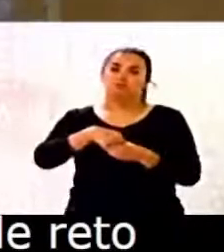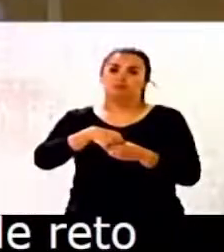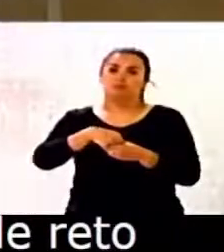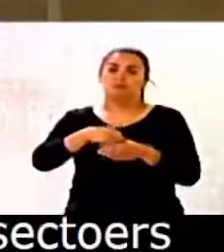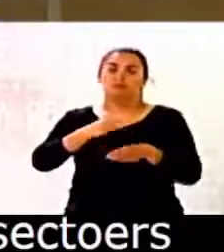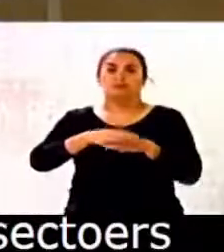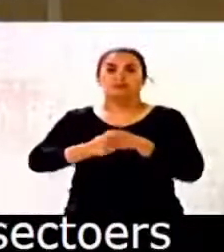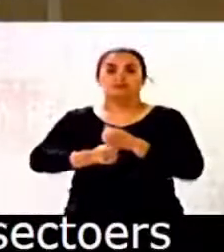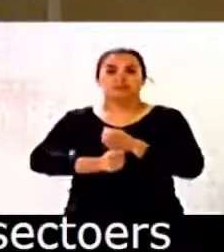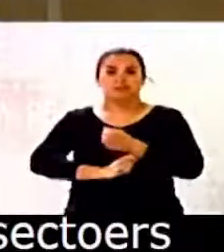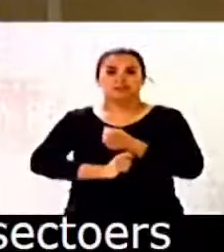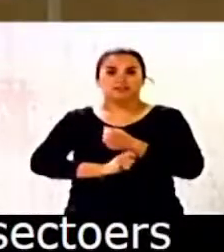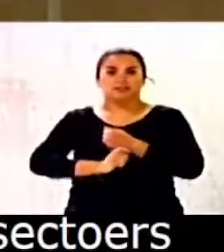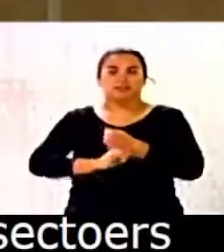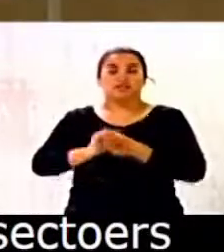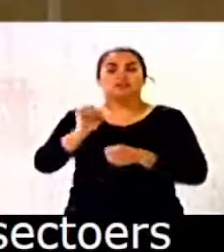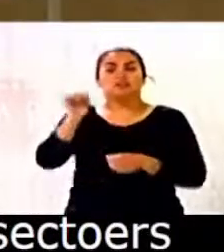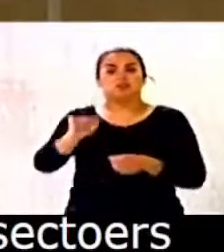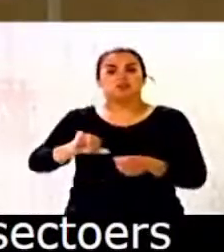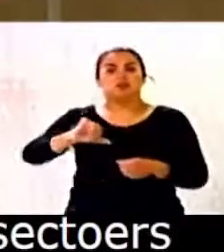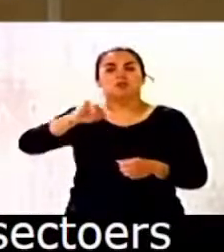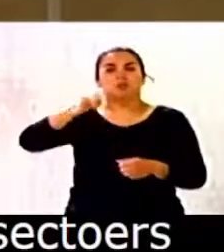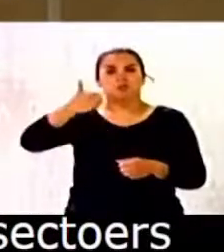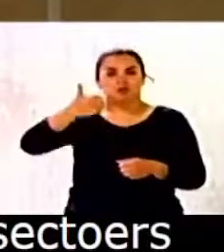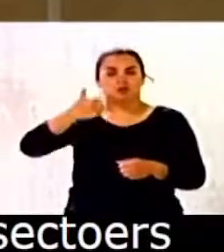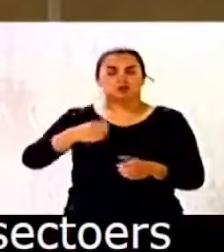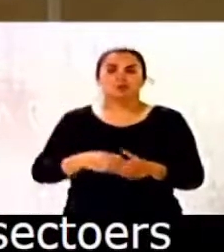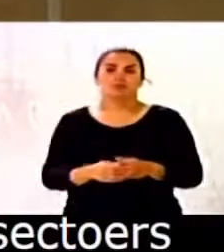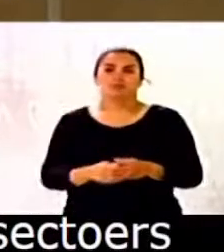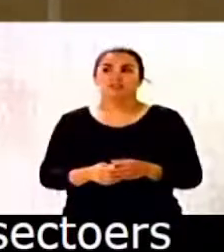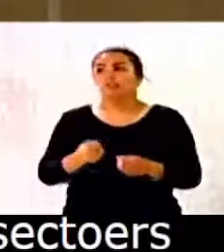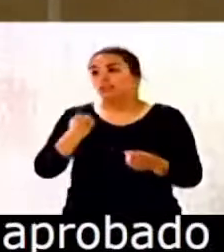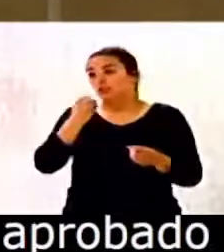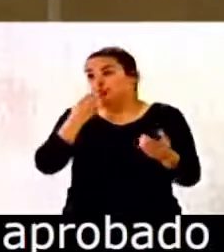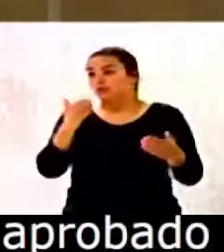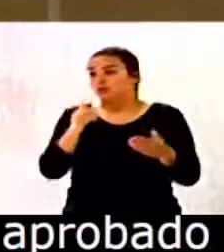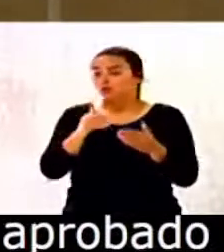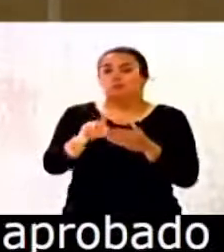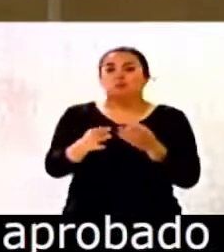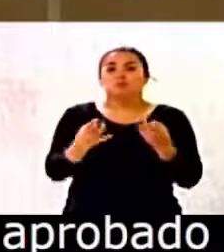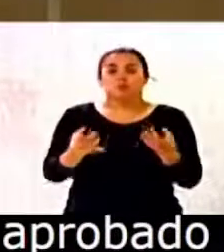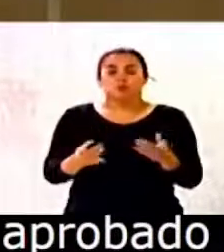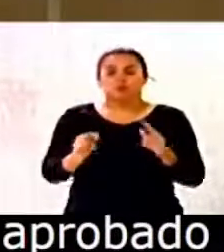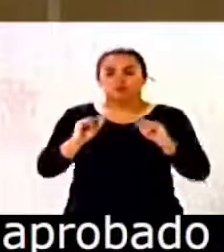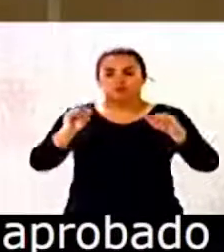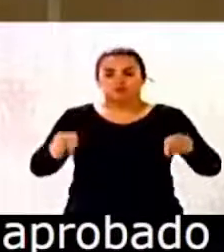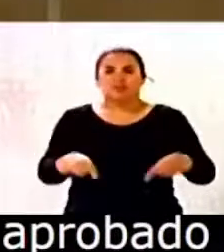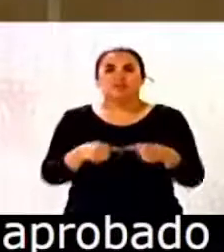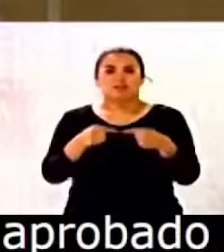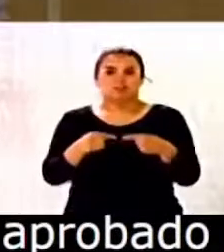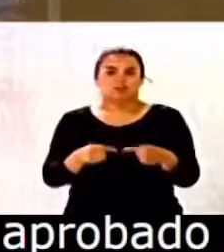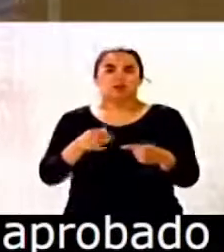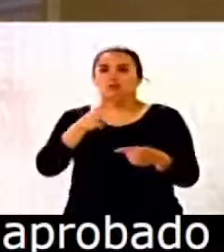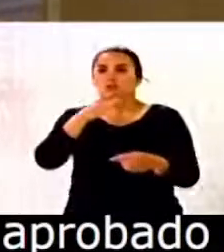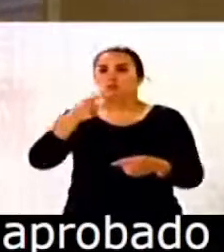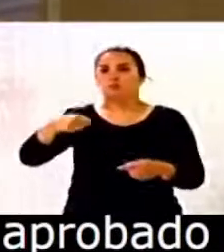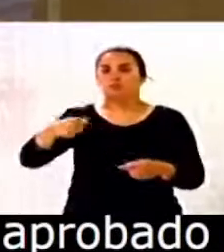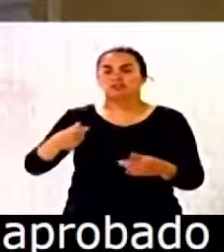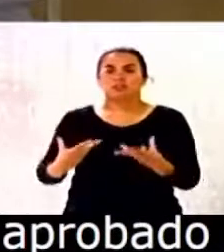esta estrategia que hoy hemos aprobado y que próximamente se firmará con el presidente